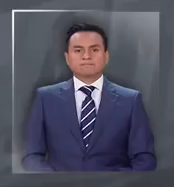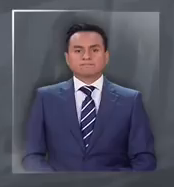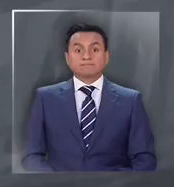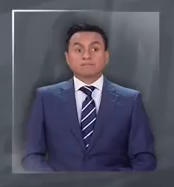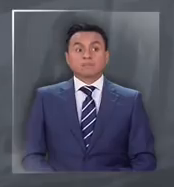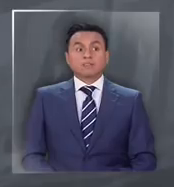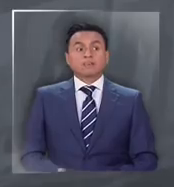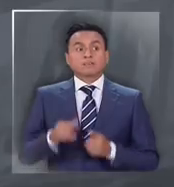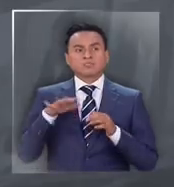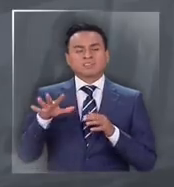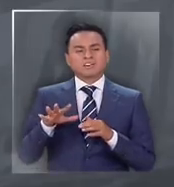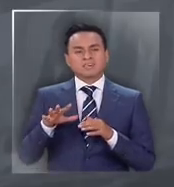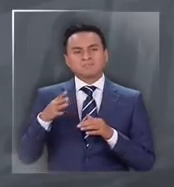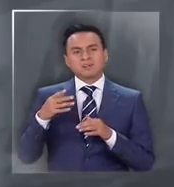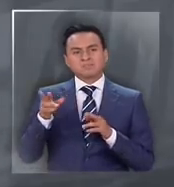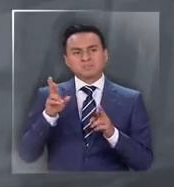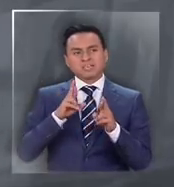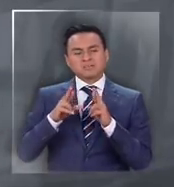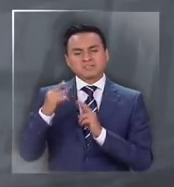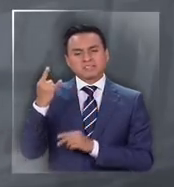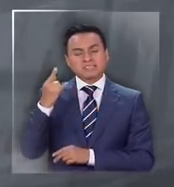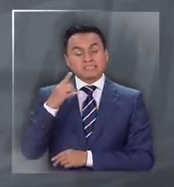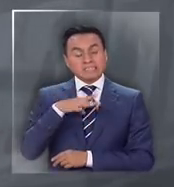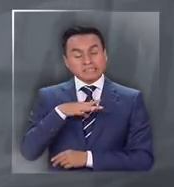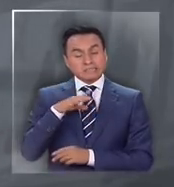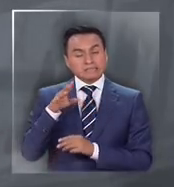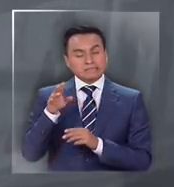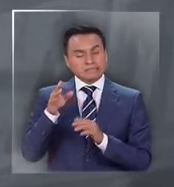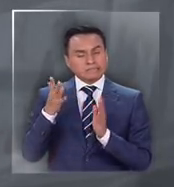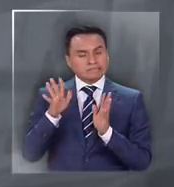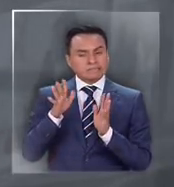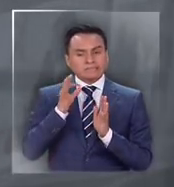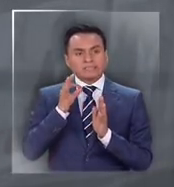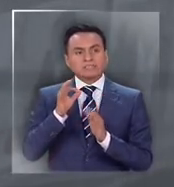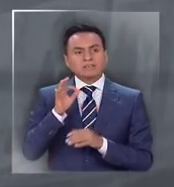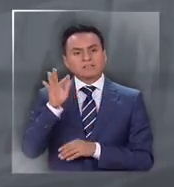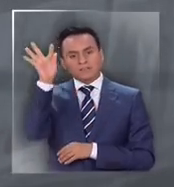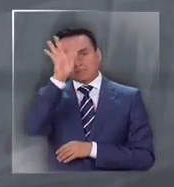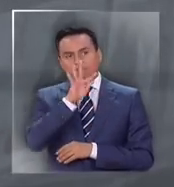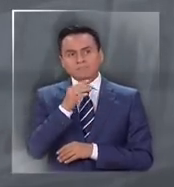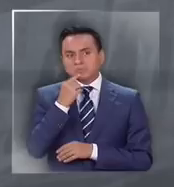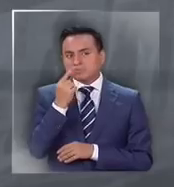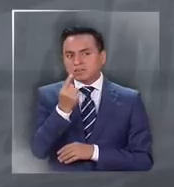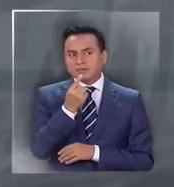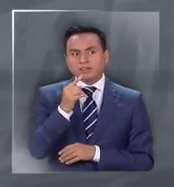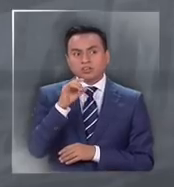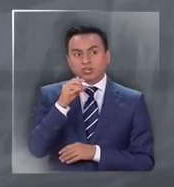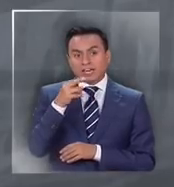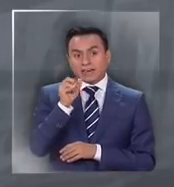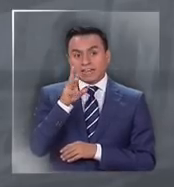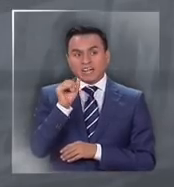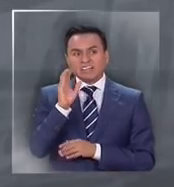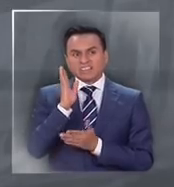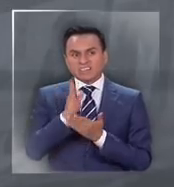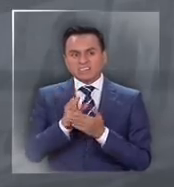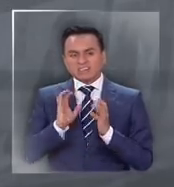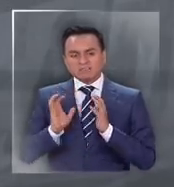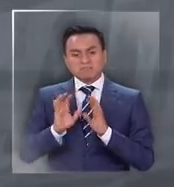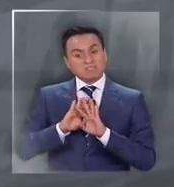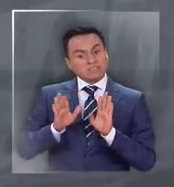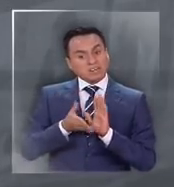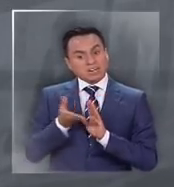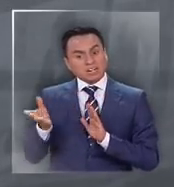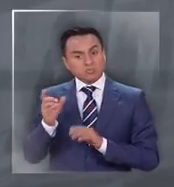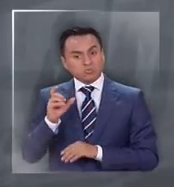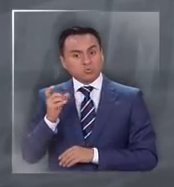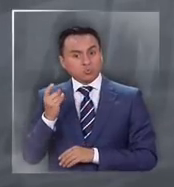Y después de los malos resultados de la Universidad de Chile, en nuestro fanpage preguntamos, ¿Johnny Herrera debe dejar el arco del cuadro azul?